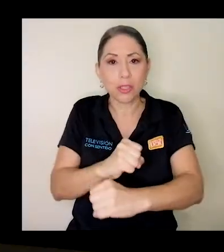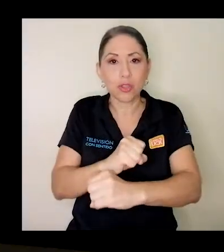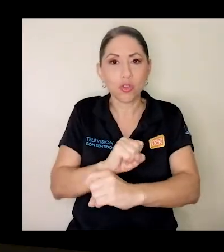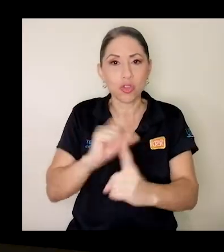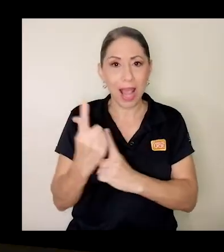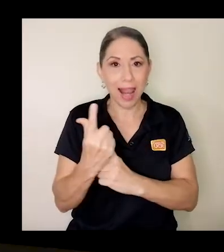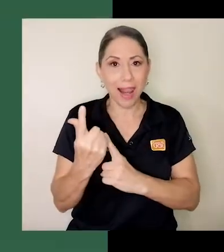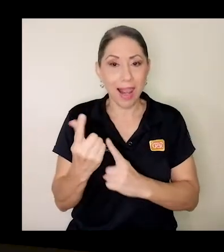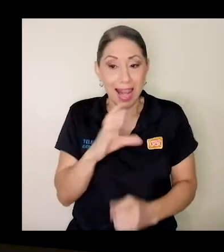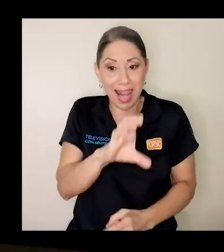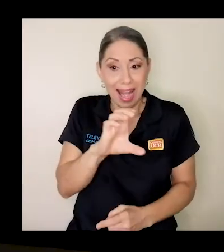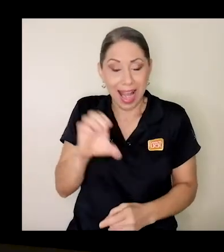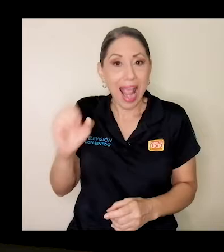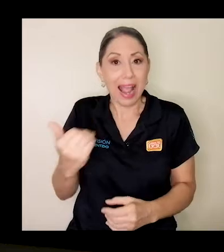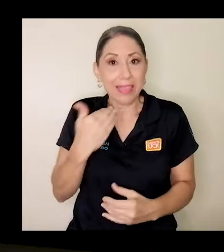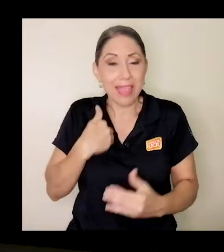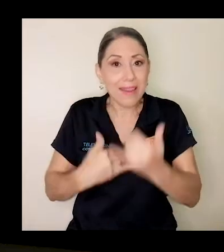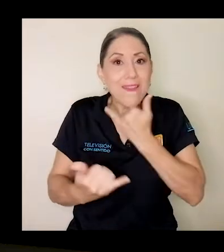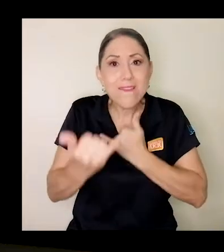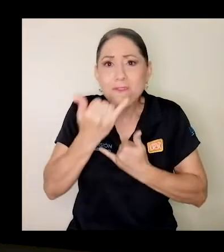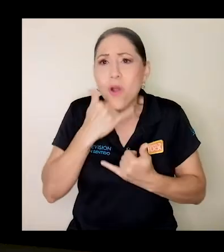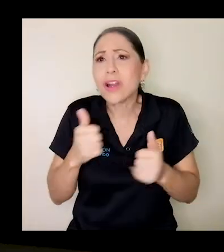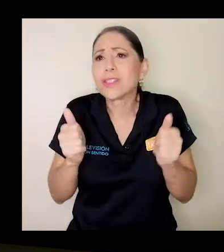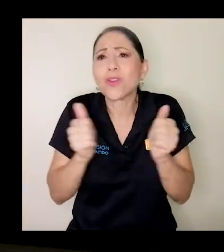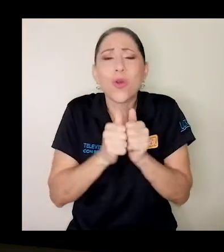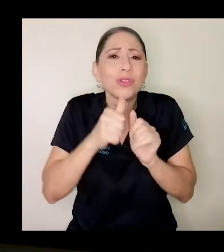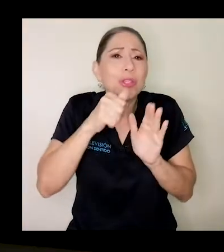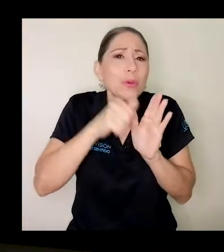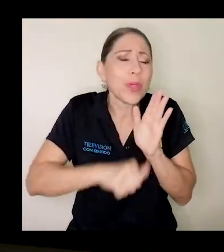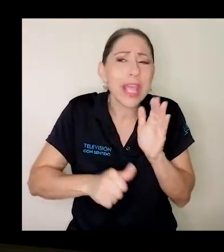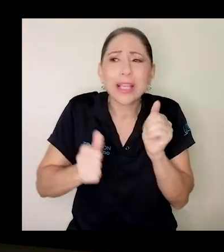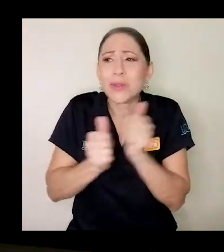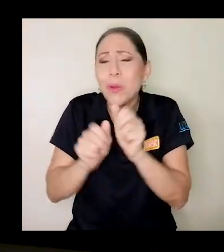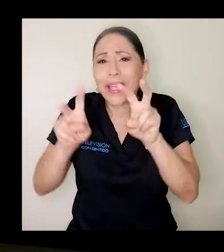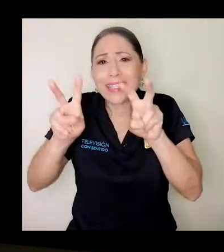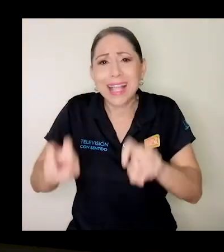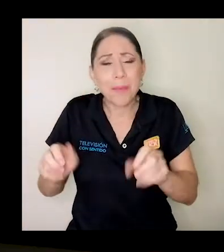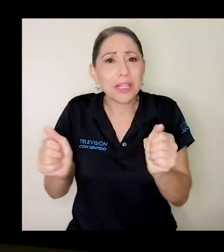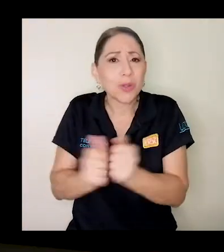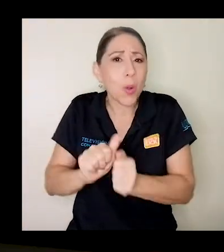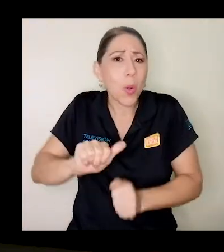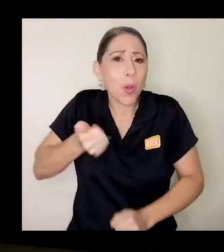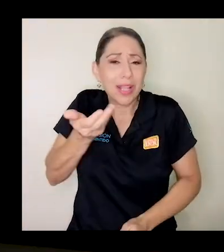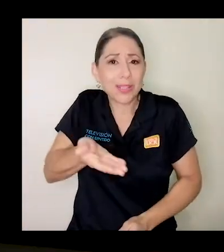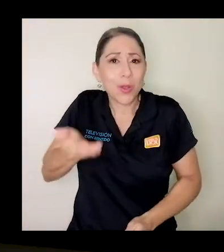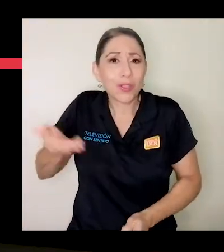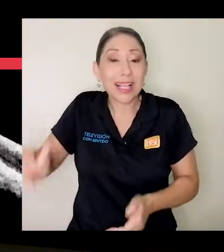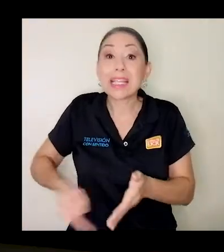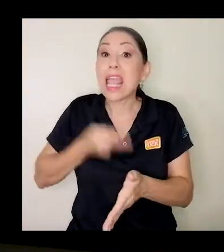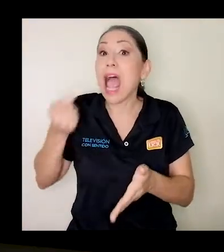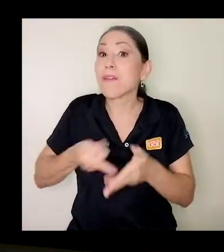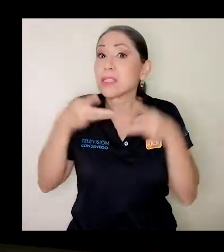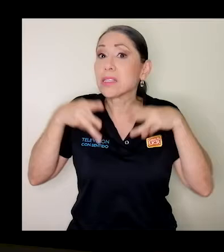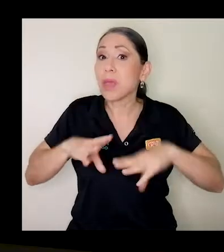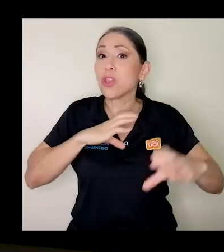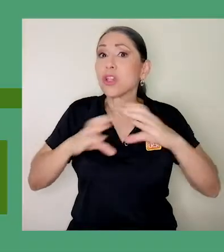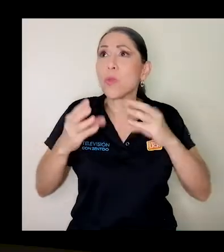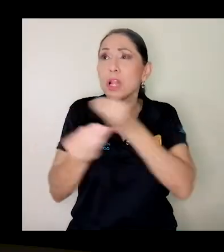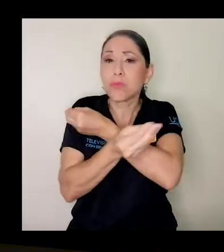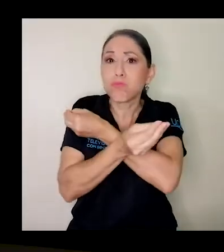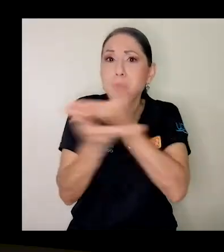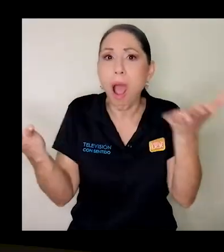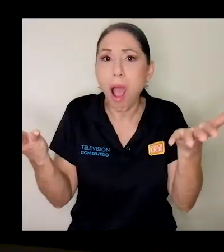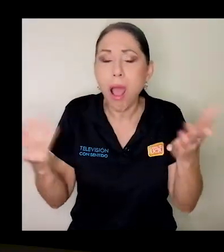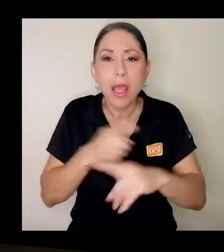social, y en este caso la caja, con cirugías, con exámenes y algunas otras cosas que en vez de los medios potencian